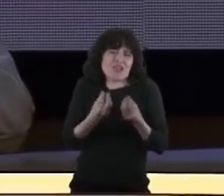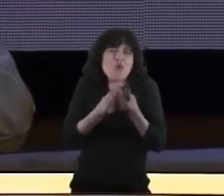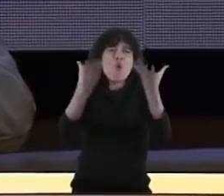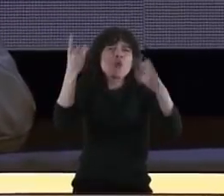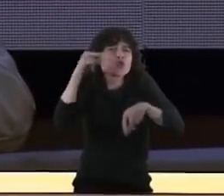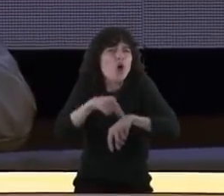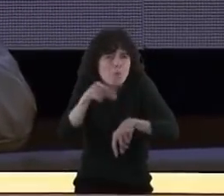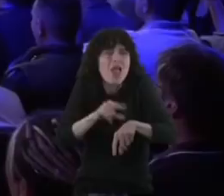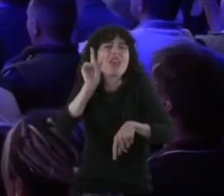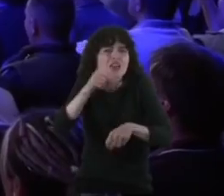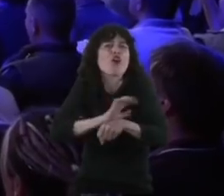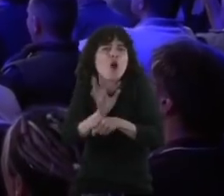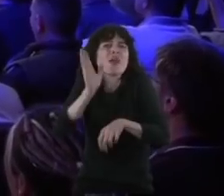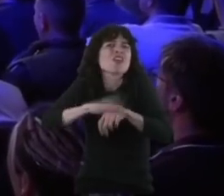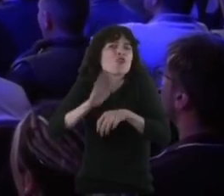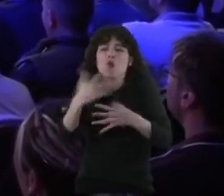al comienzo.